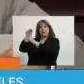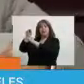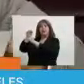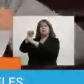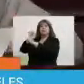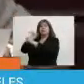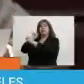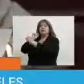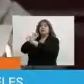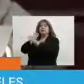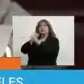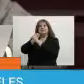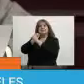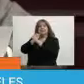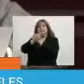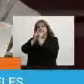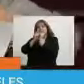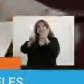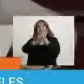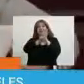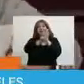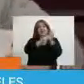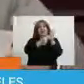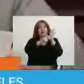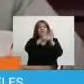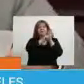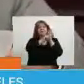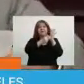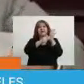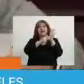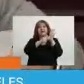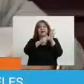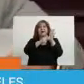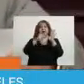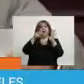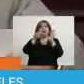la actual Ley de Ejecución de la Pena Privativa de la Libertad